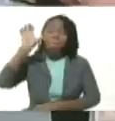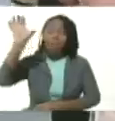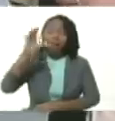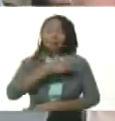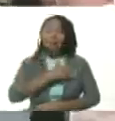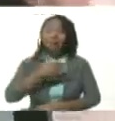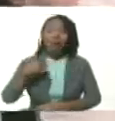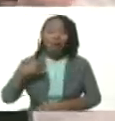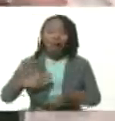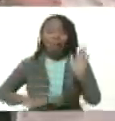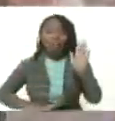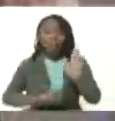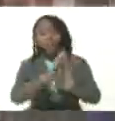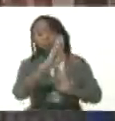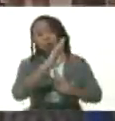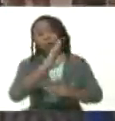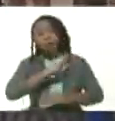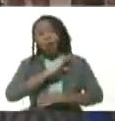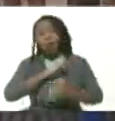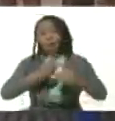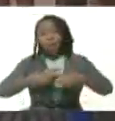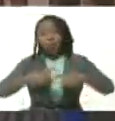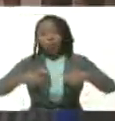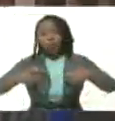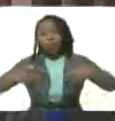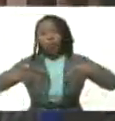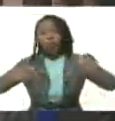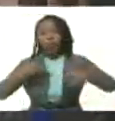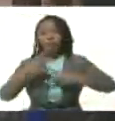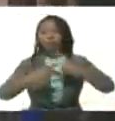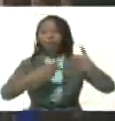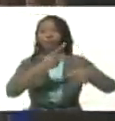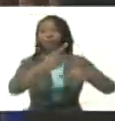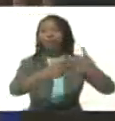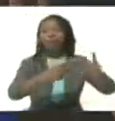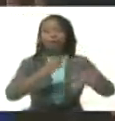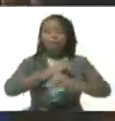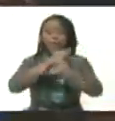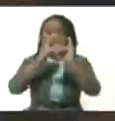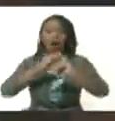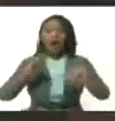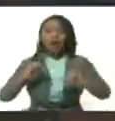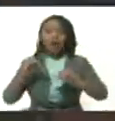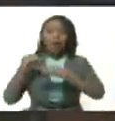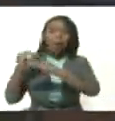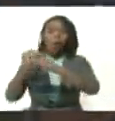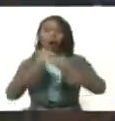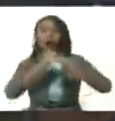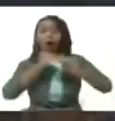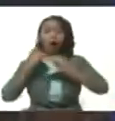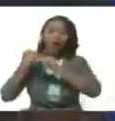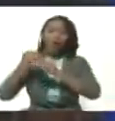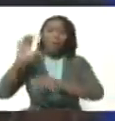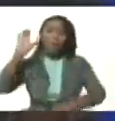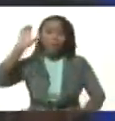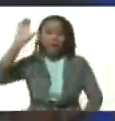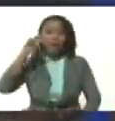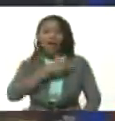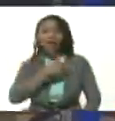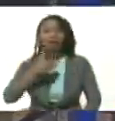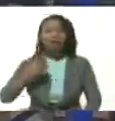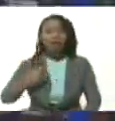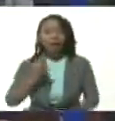aspire a su prosperidad, a su progreso, a su felicidad colectiva, un país que aspire a